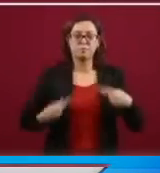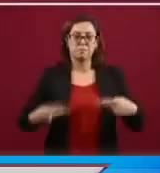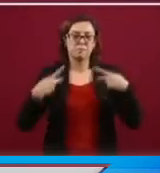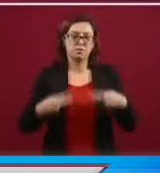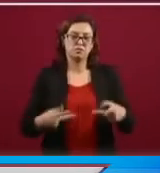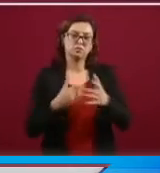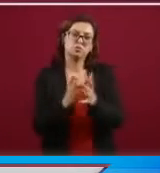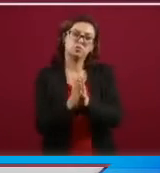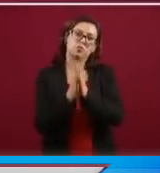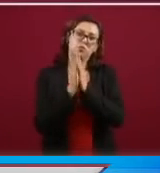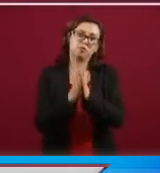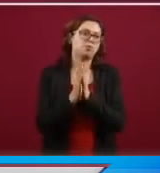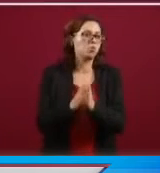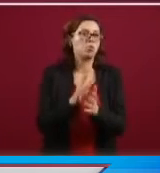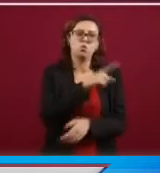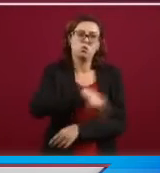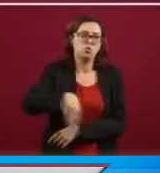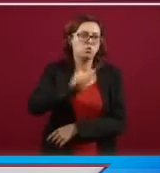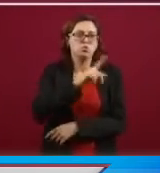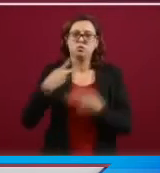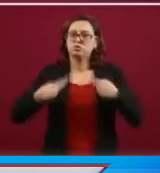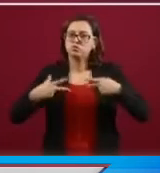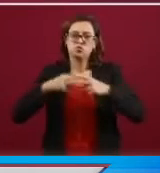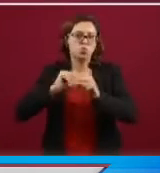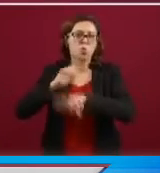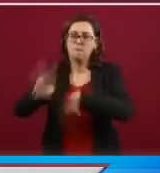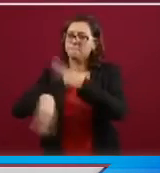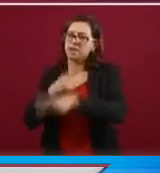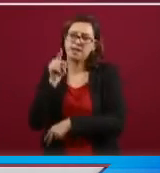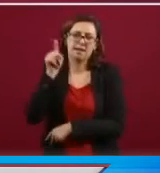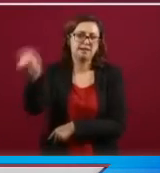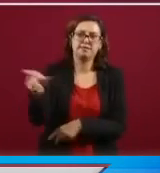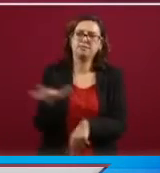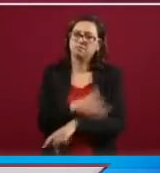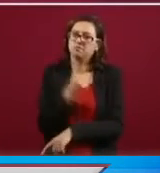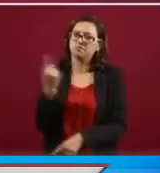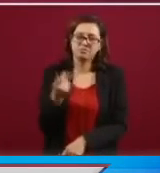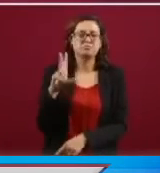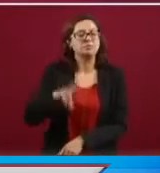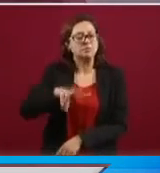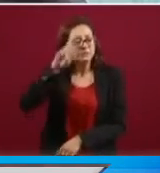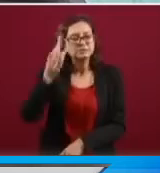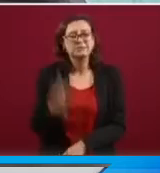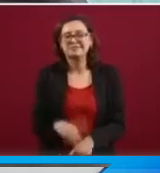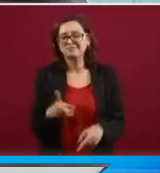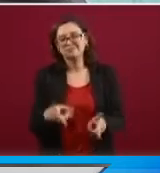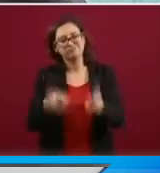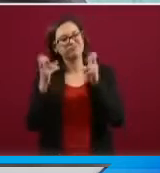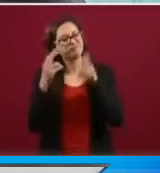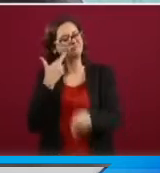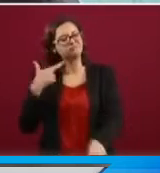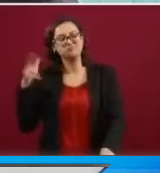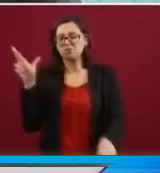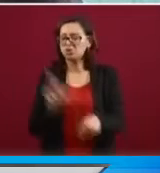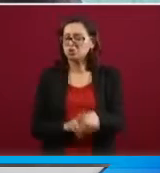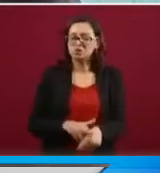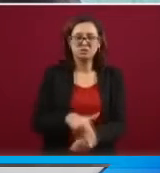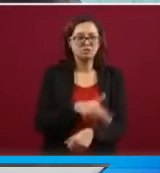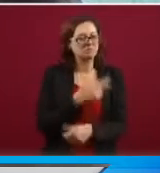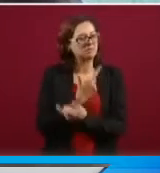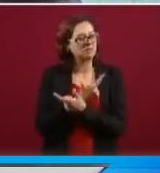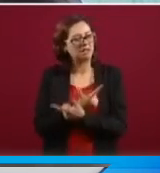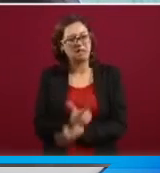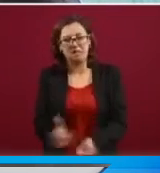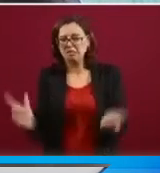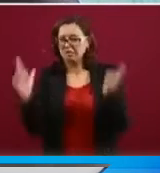regular marca Chevron a 20.53. Gasolina premium marca Chevron a 22.56. Diesel marca Arco